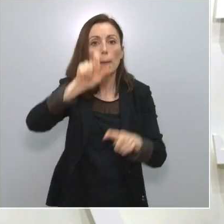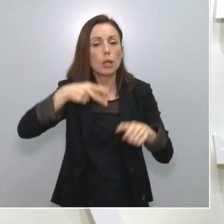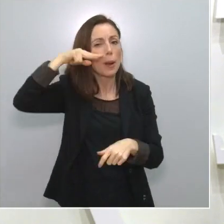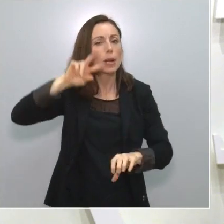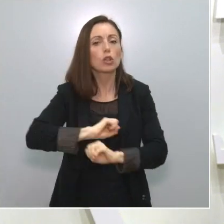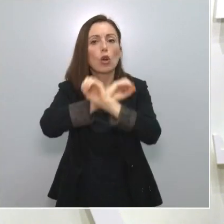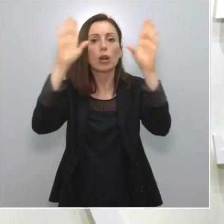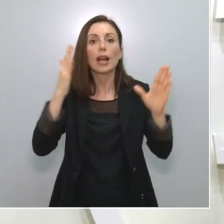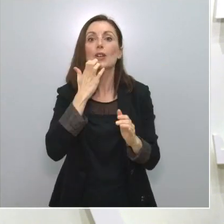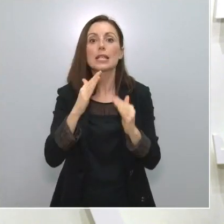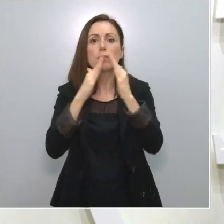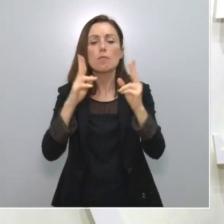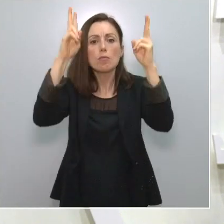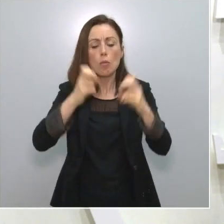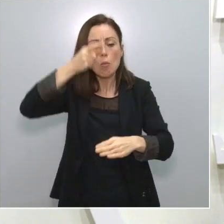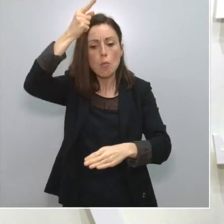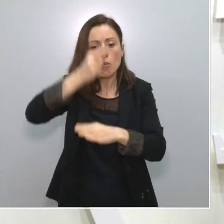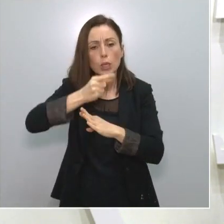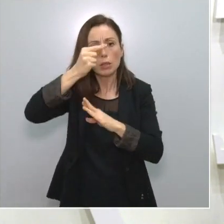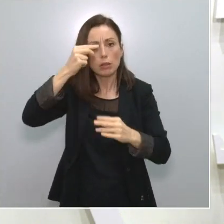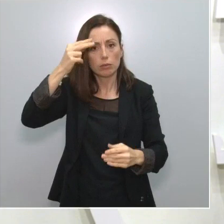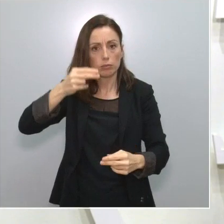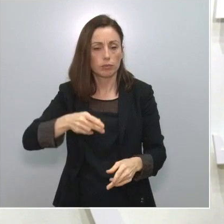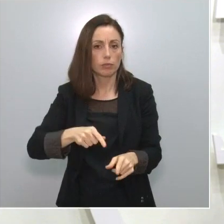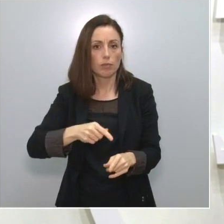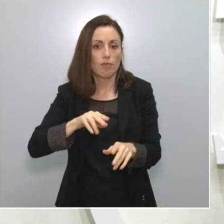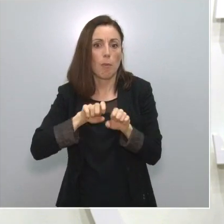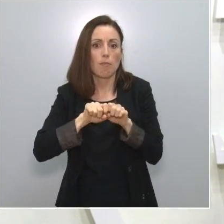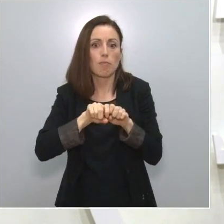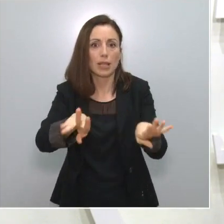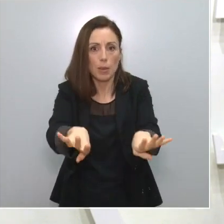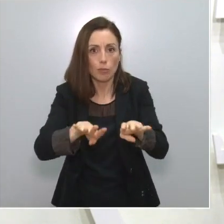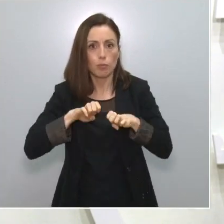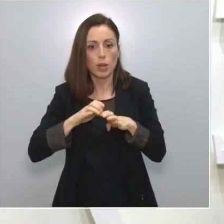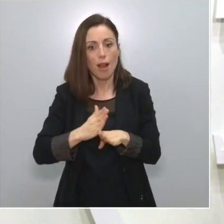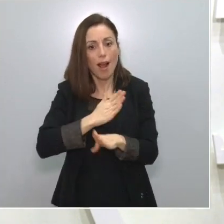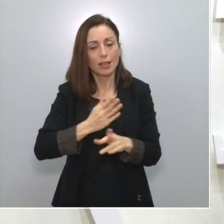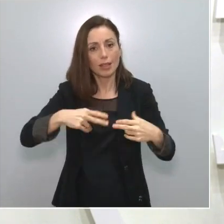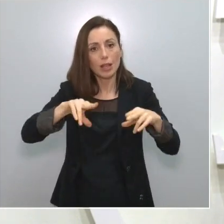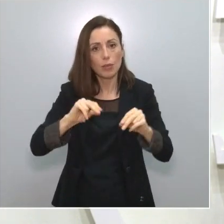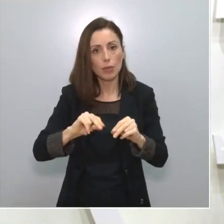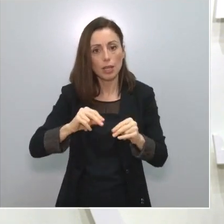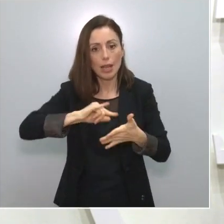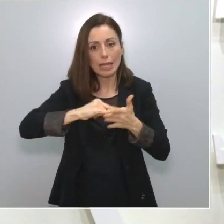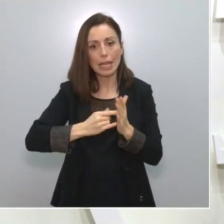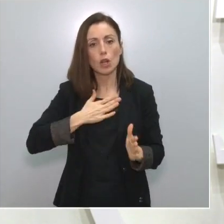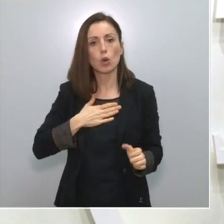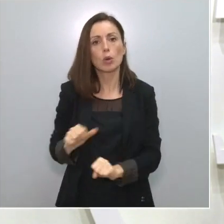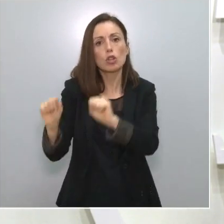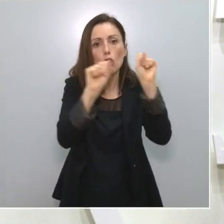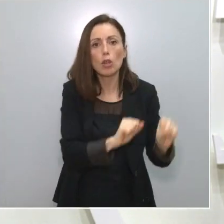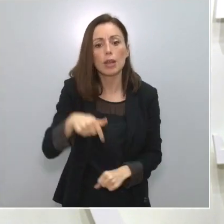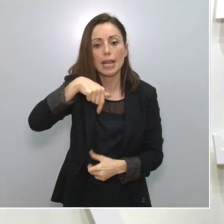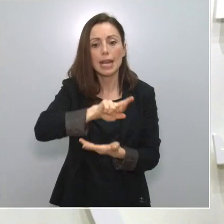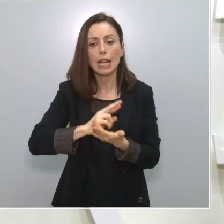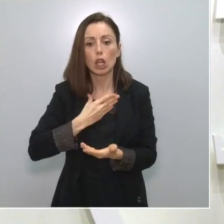más estricto sea el confinamiento, menos durará la pandemia. Es lo que también defienden nuestros técnicos y lo que llevamos haciendo en la